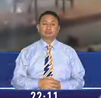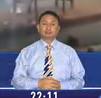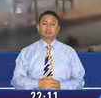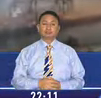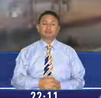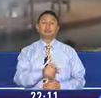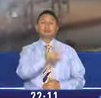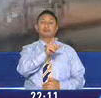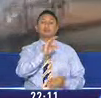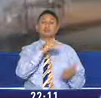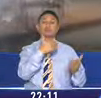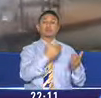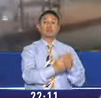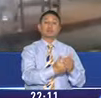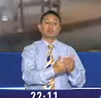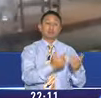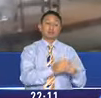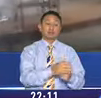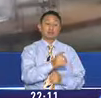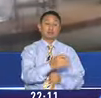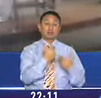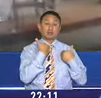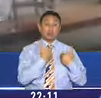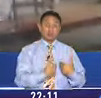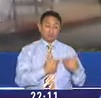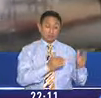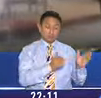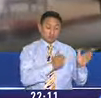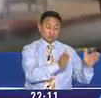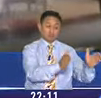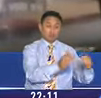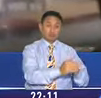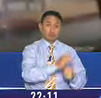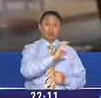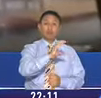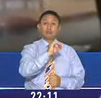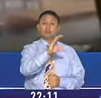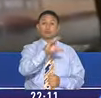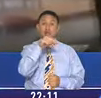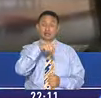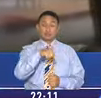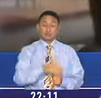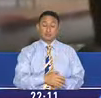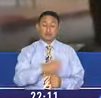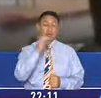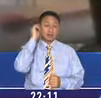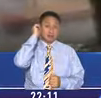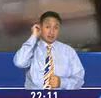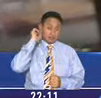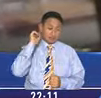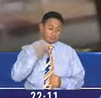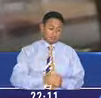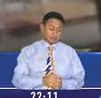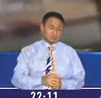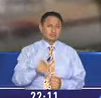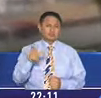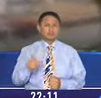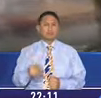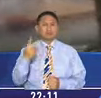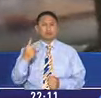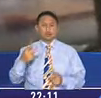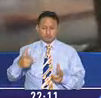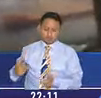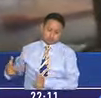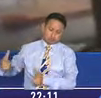personas que existían al velorio de un cadáver en pleno centro del coca capital de Orellana Fueron sorprendidas por